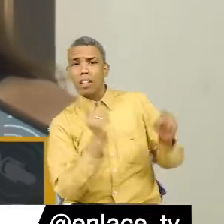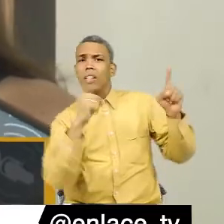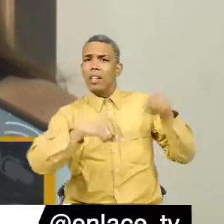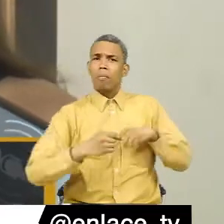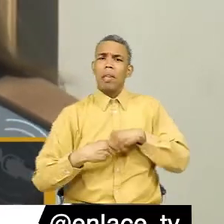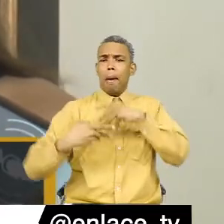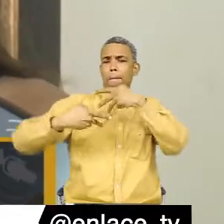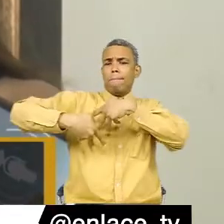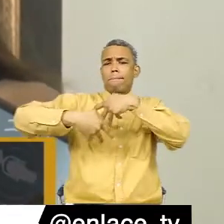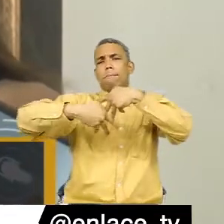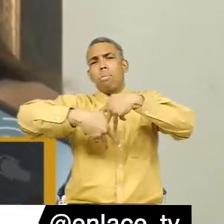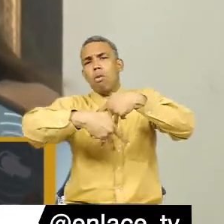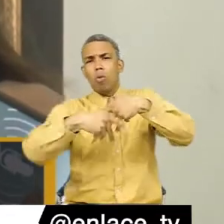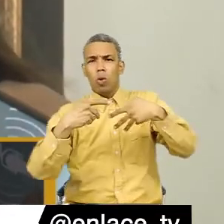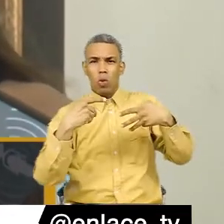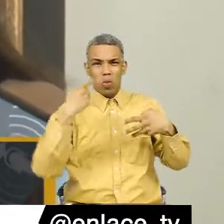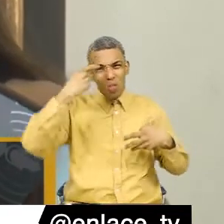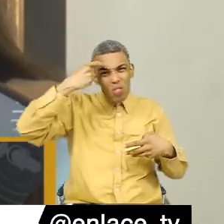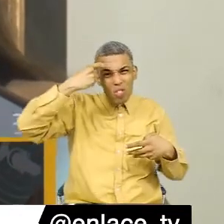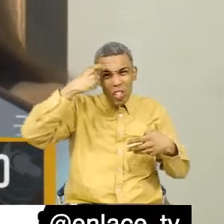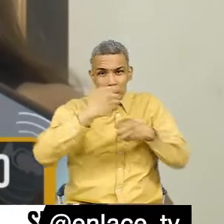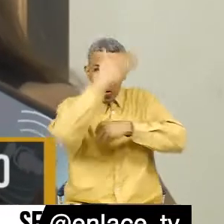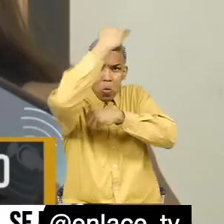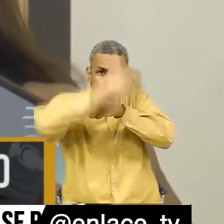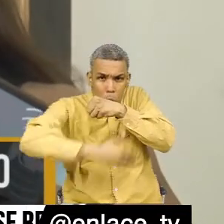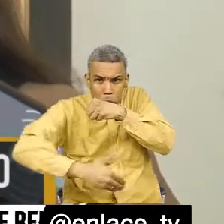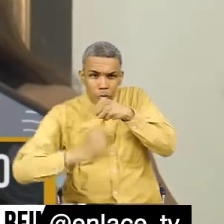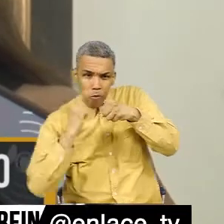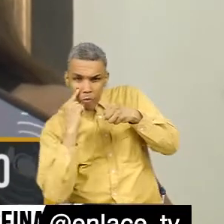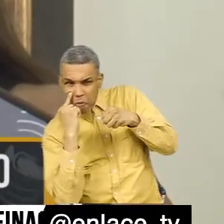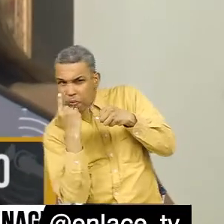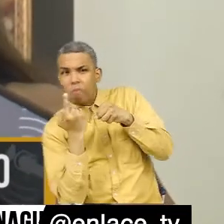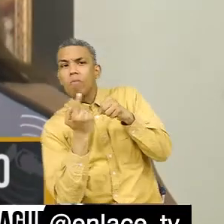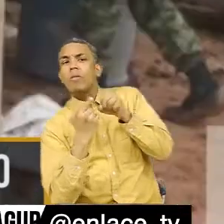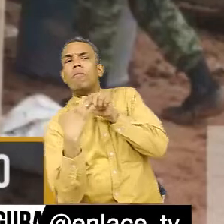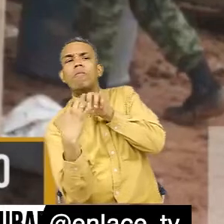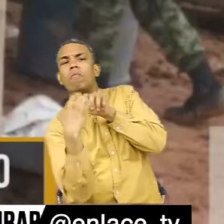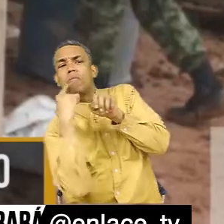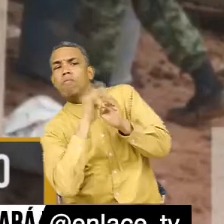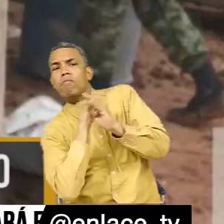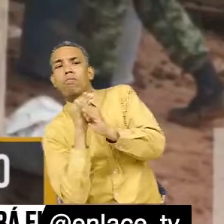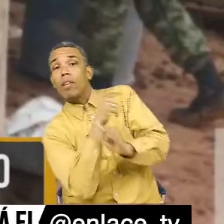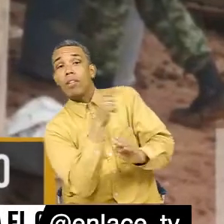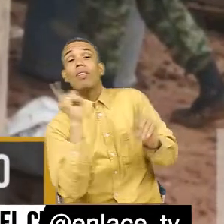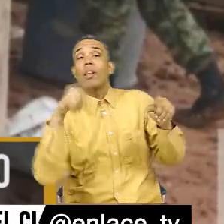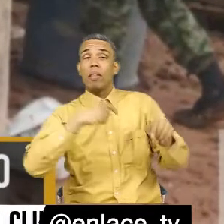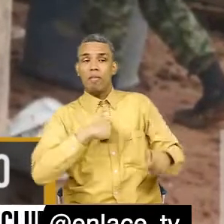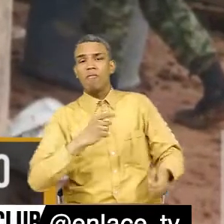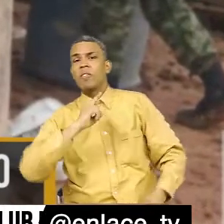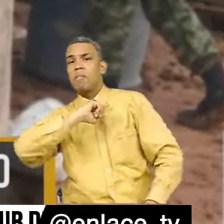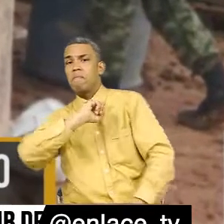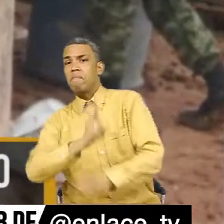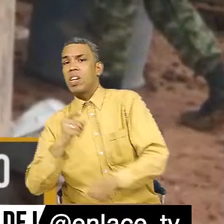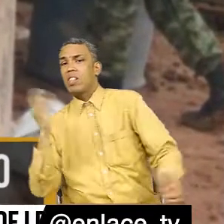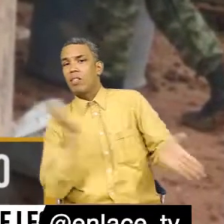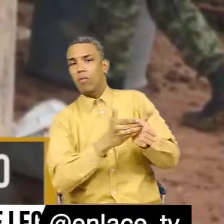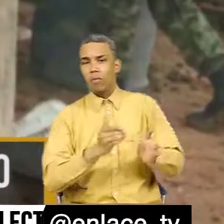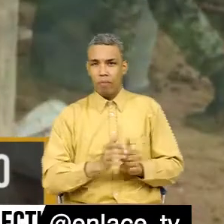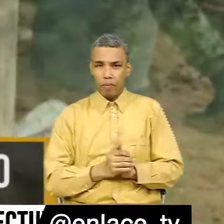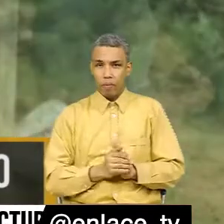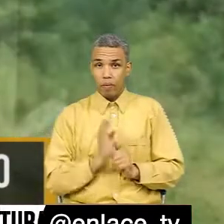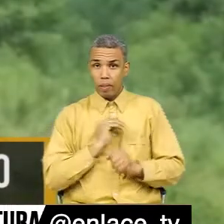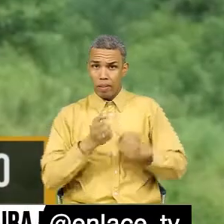correspondiente reparación directa ante el Estado por la muerte del señor para su familia y sus hijos. El Ejército Nacional ha dicho que los operativos en esa